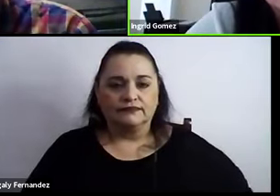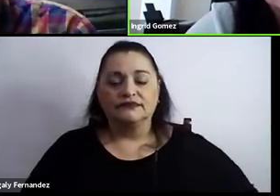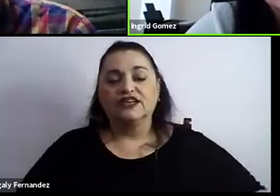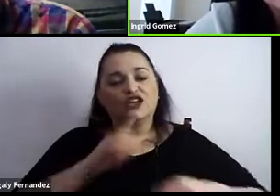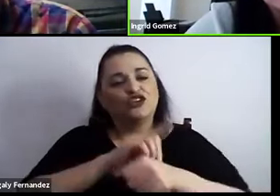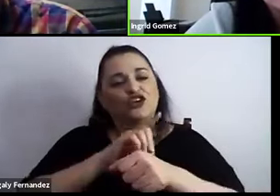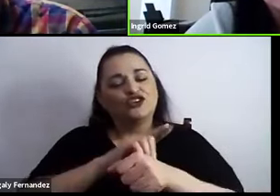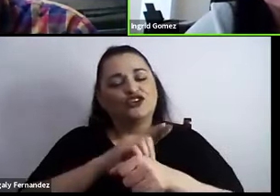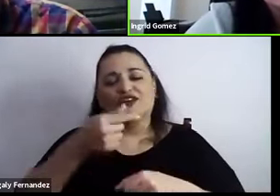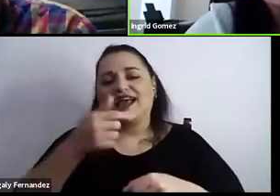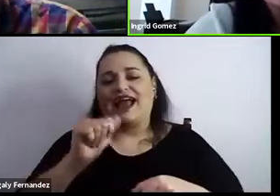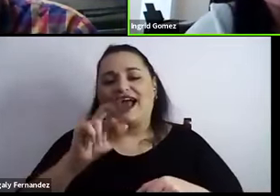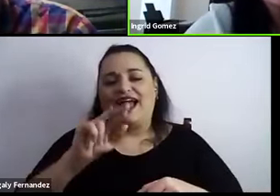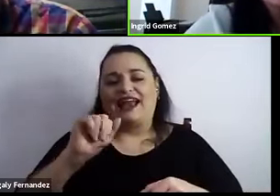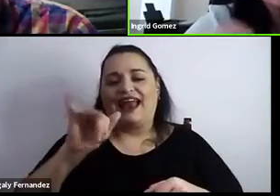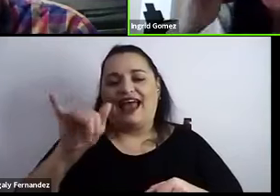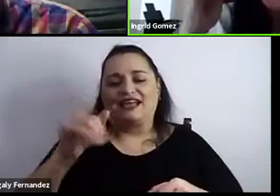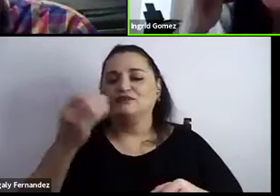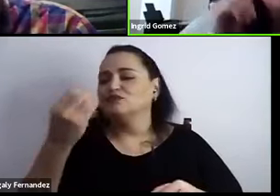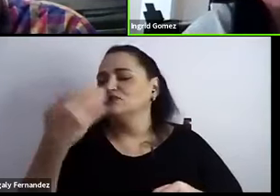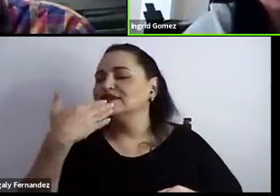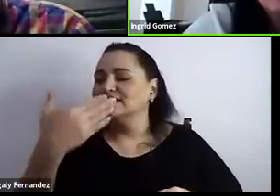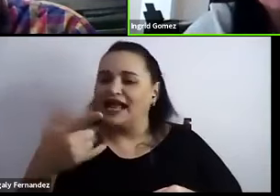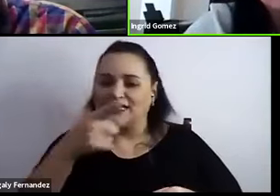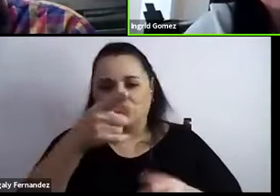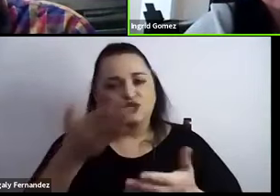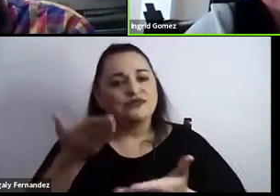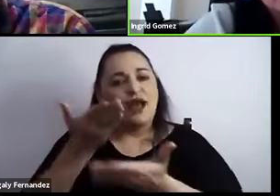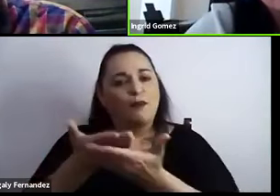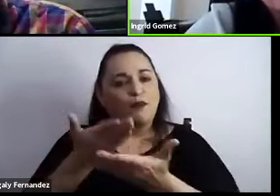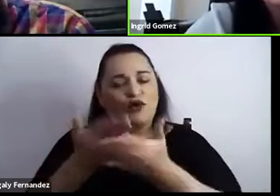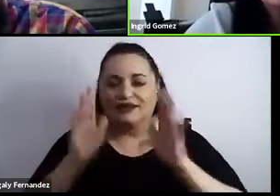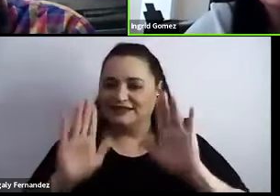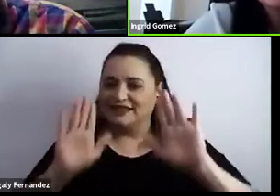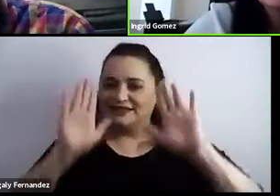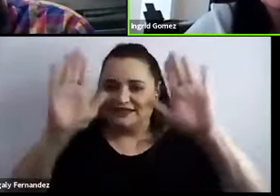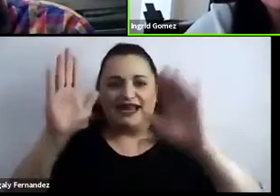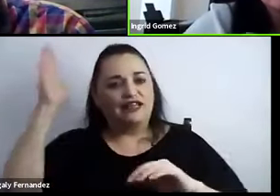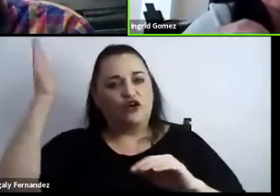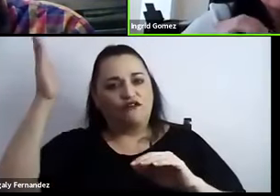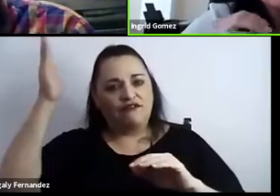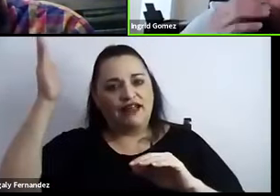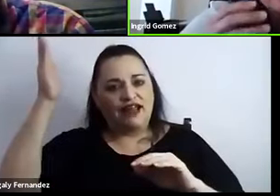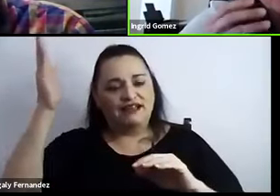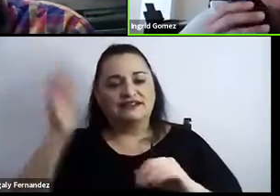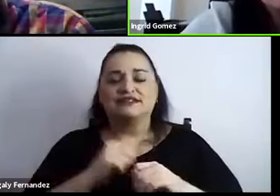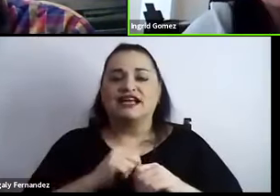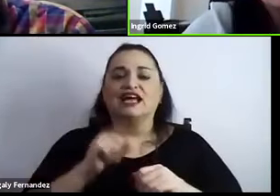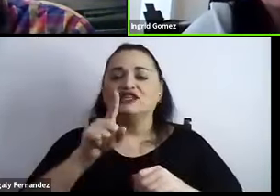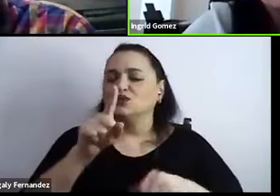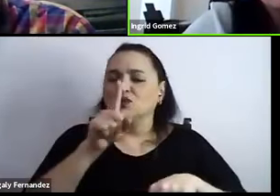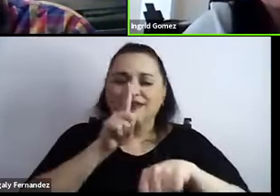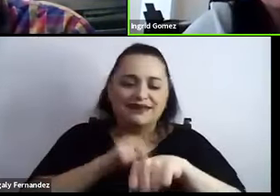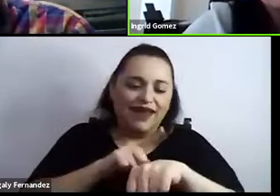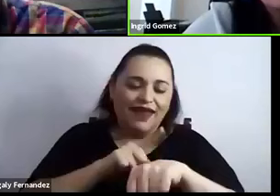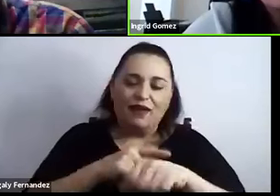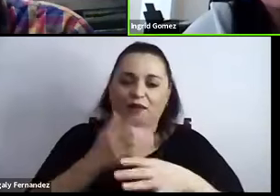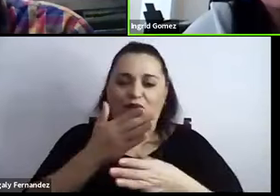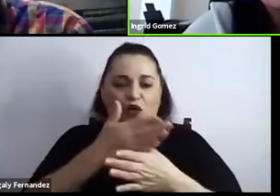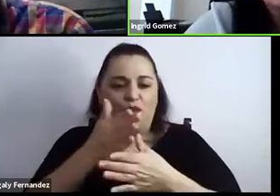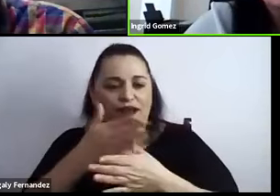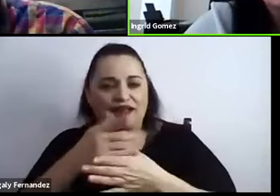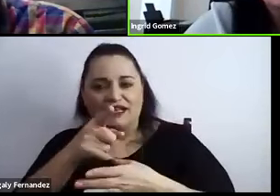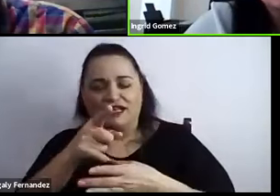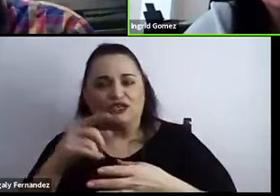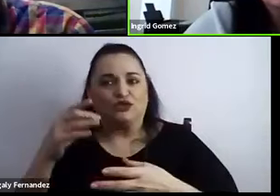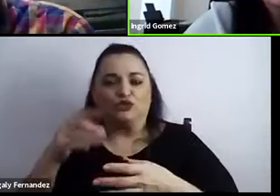Doctor Garay, muchísimas gracias por sus aportes, su excelente conferencia, su tiempo de compartir sus